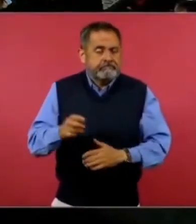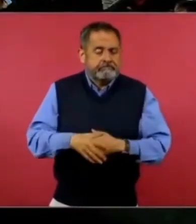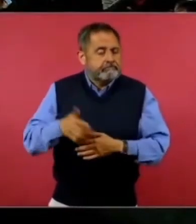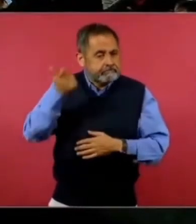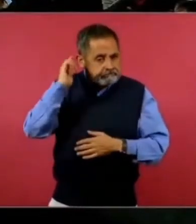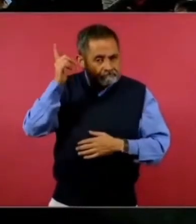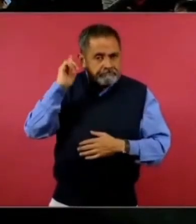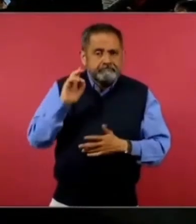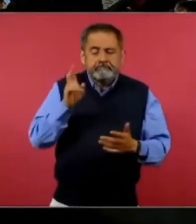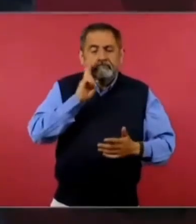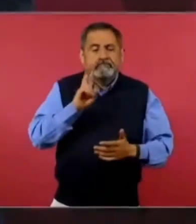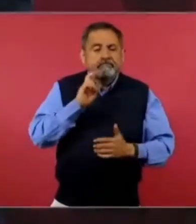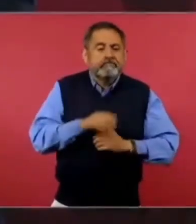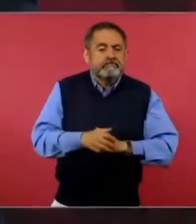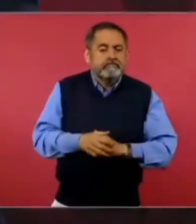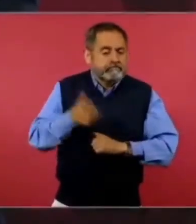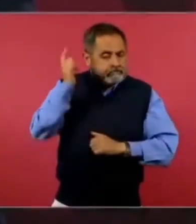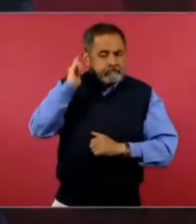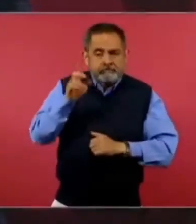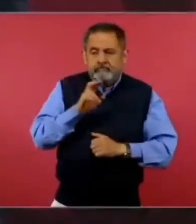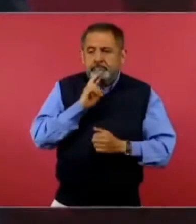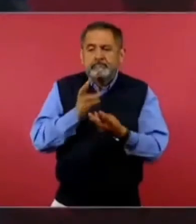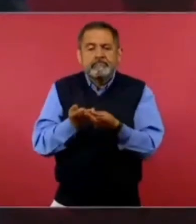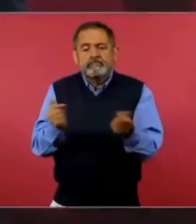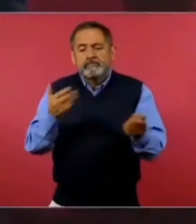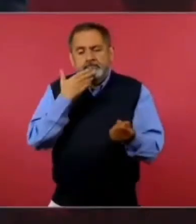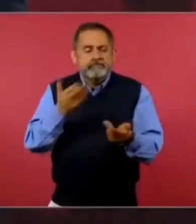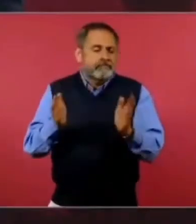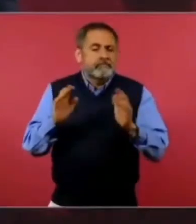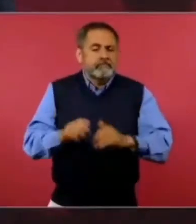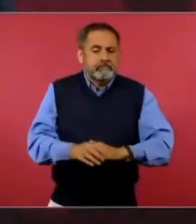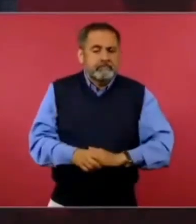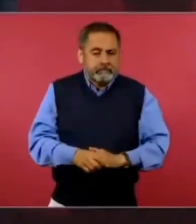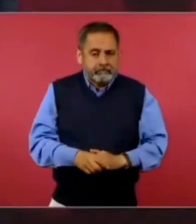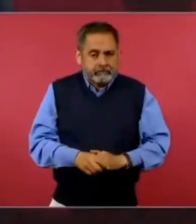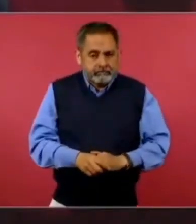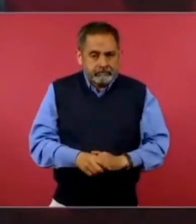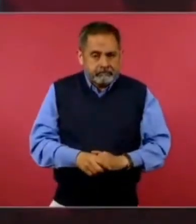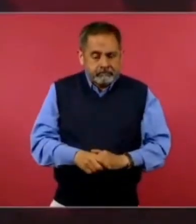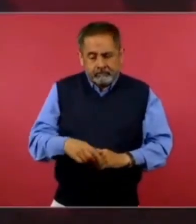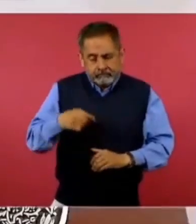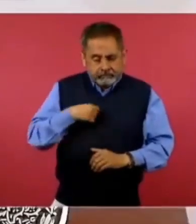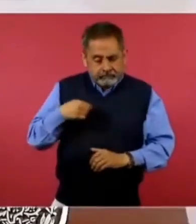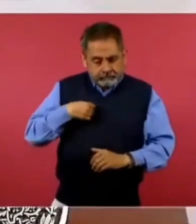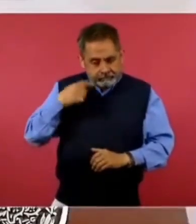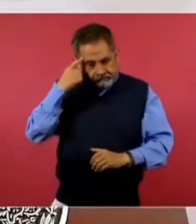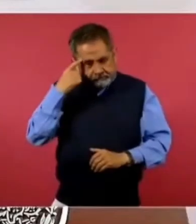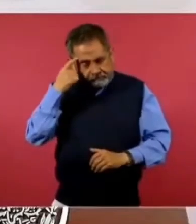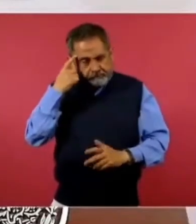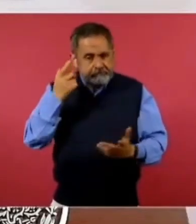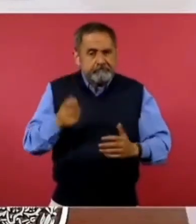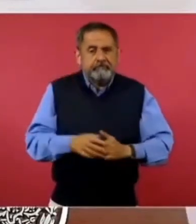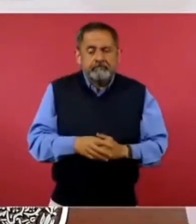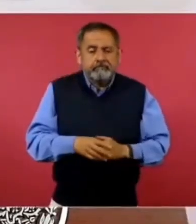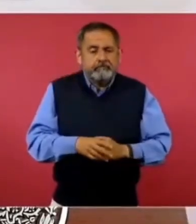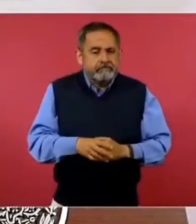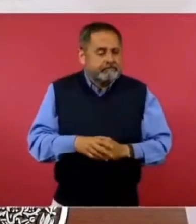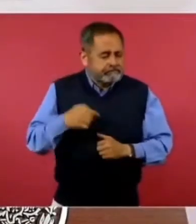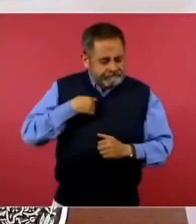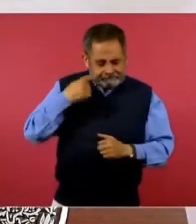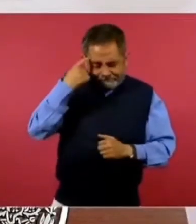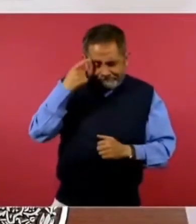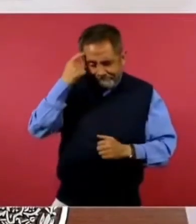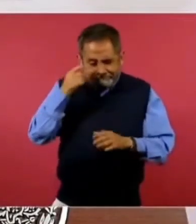ojalá y se resuelva muy bien. Yo he estado viendo